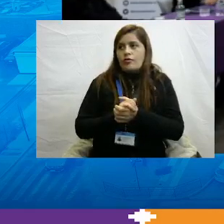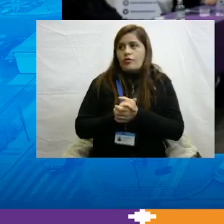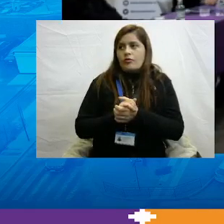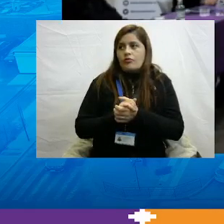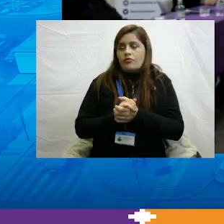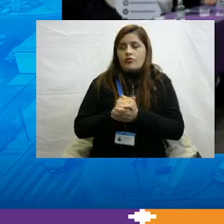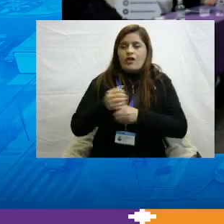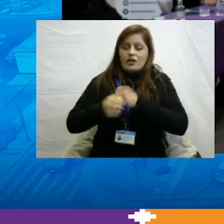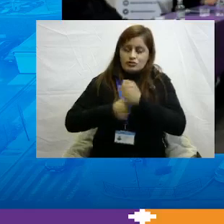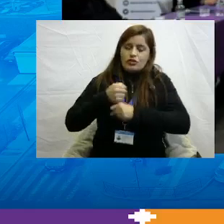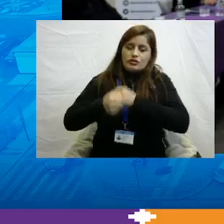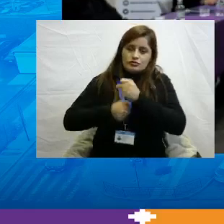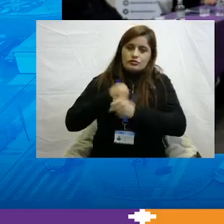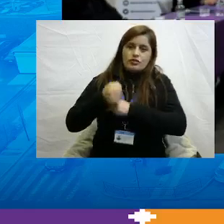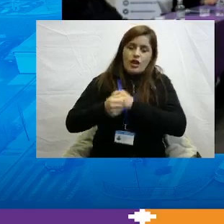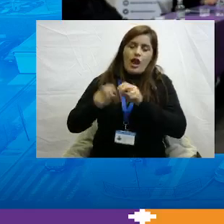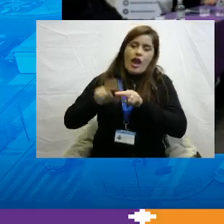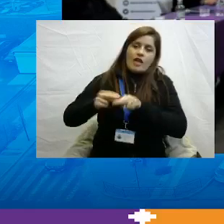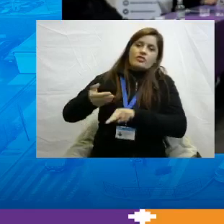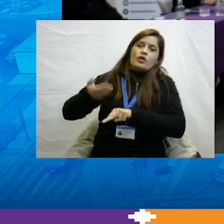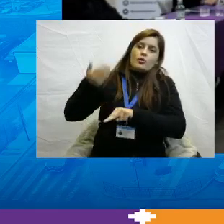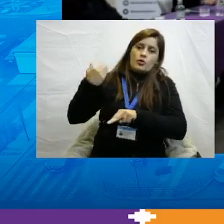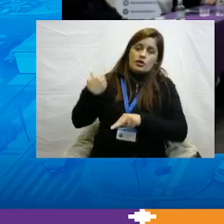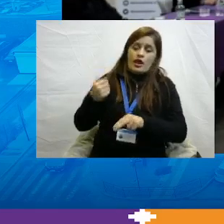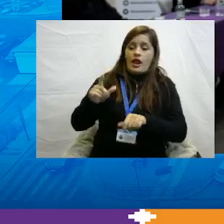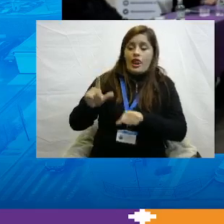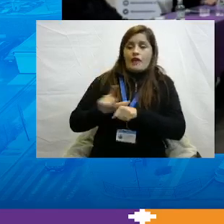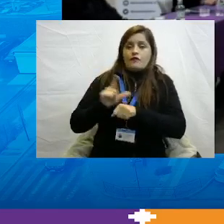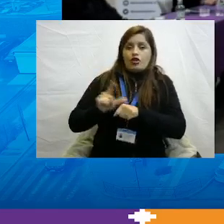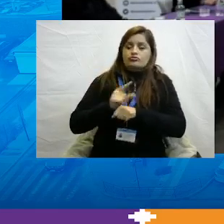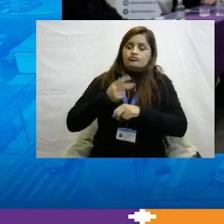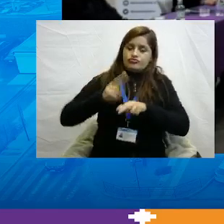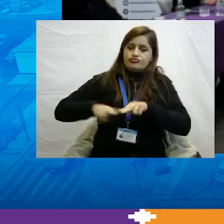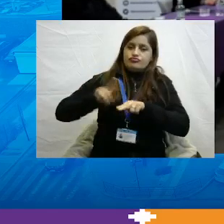antigüedad, a la labor que hemos realizado.